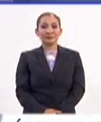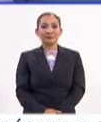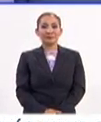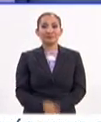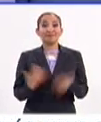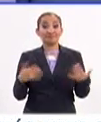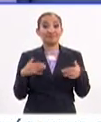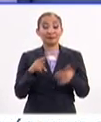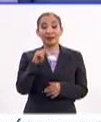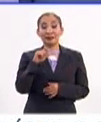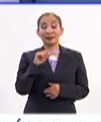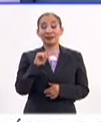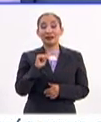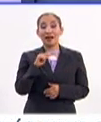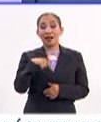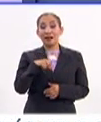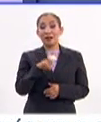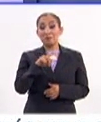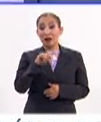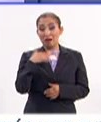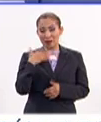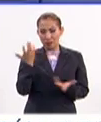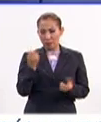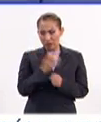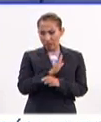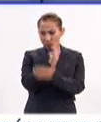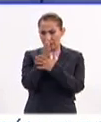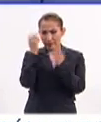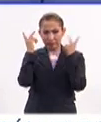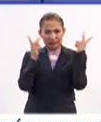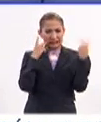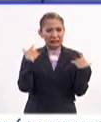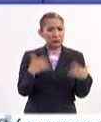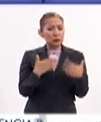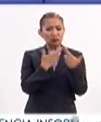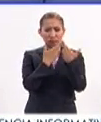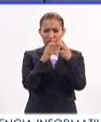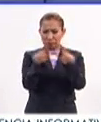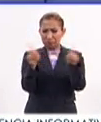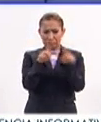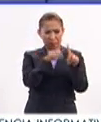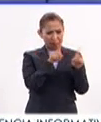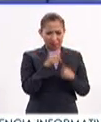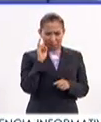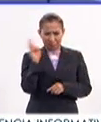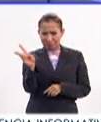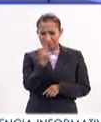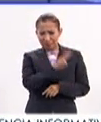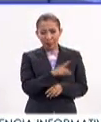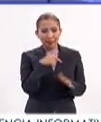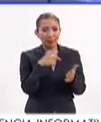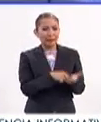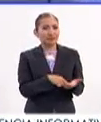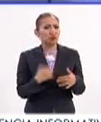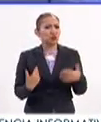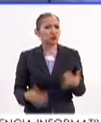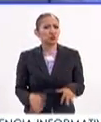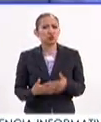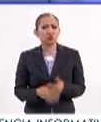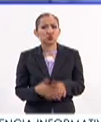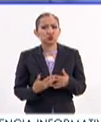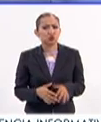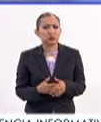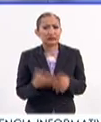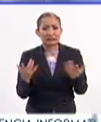Y es que Tlaquepaque, Ana Cris, no sé si has tenido la oportunidad de visitarlo, es un verdadero lugar